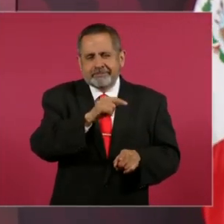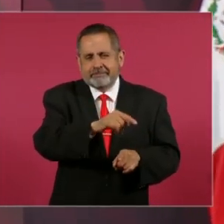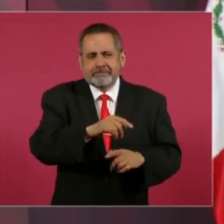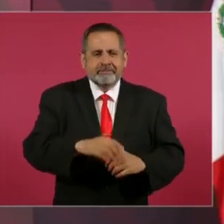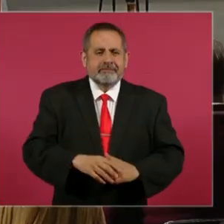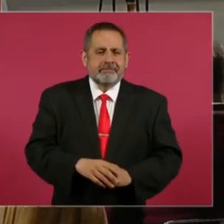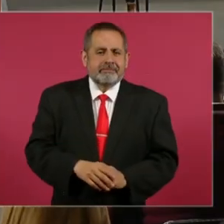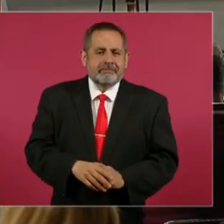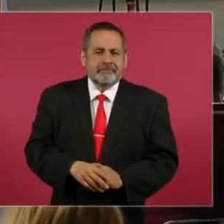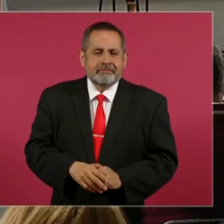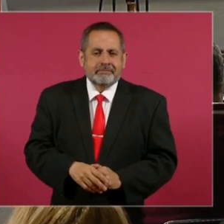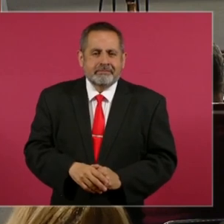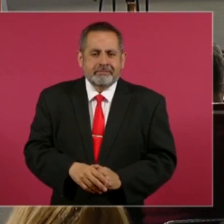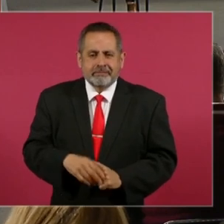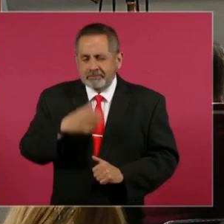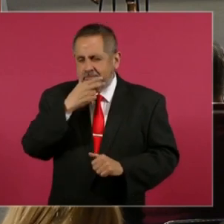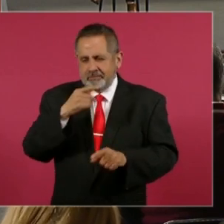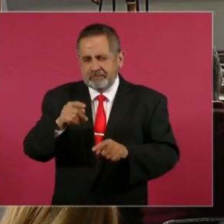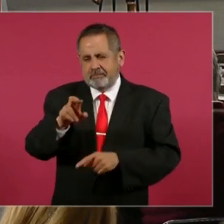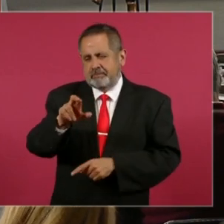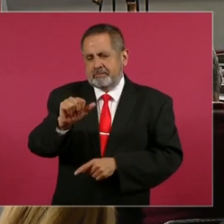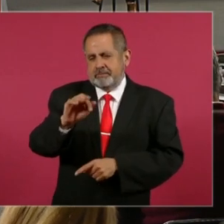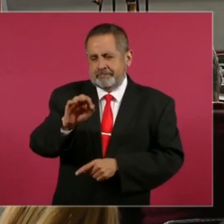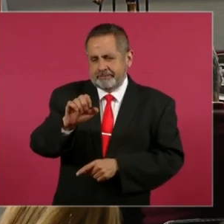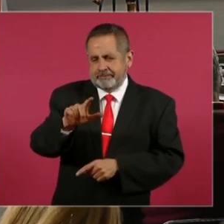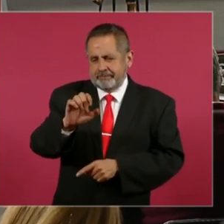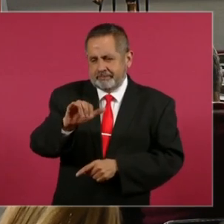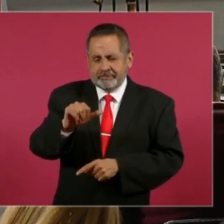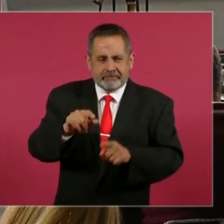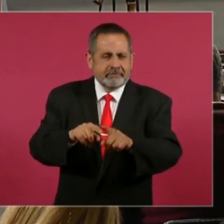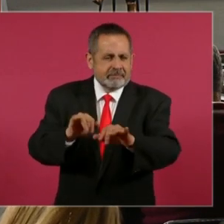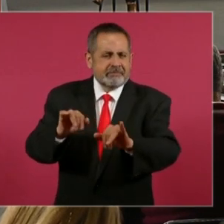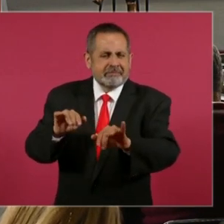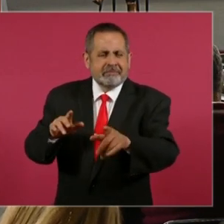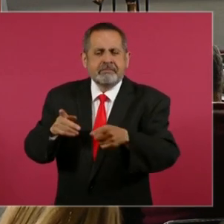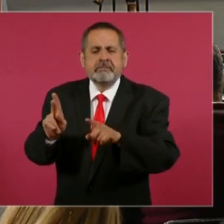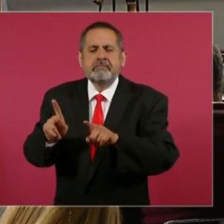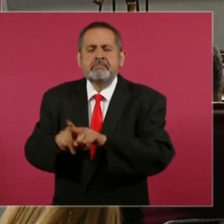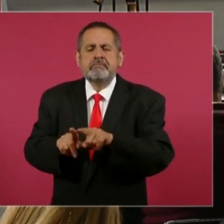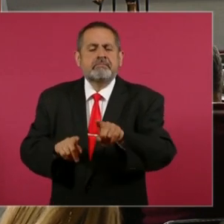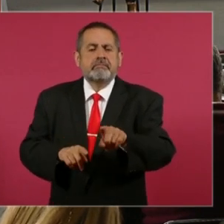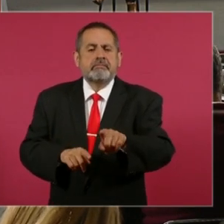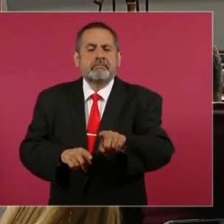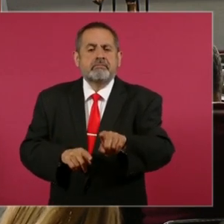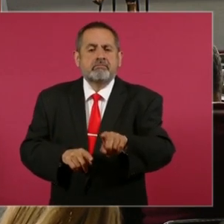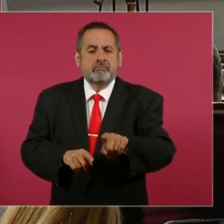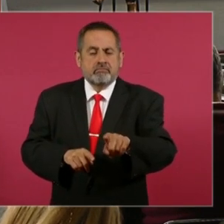Rafael Elías. Sí, pero es muy clásico del comportamiento de un sector